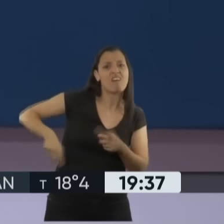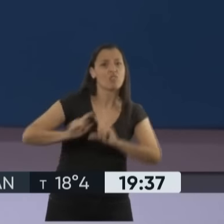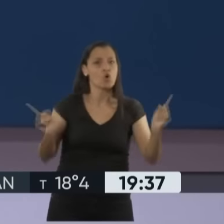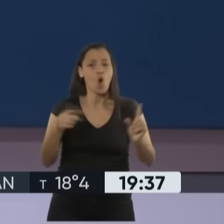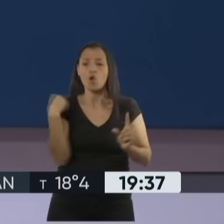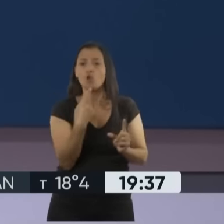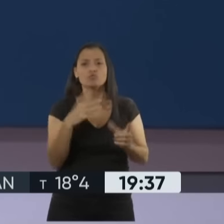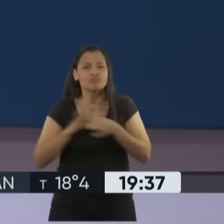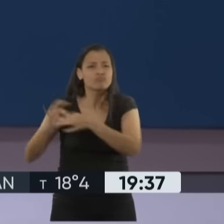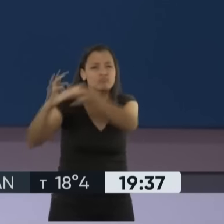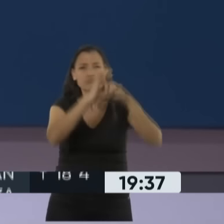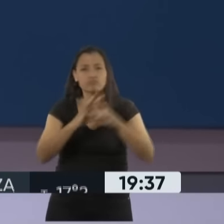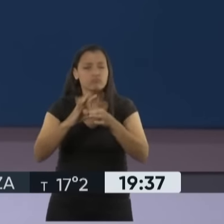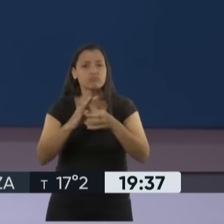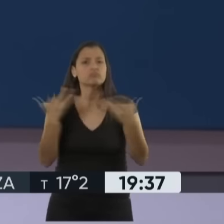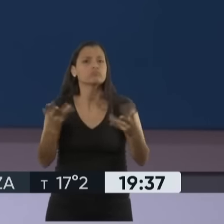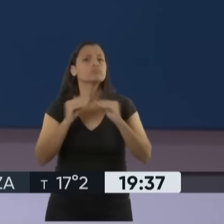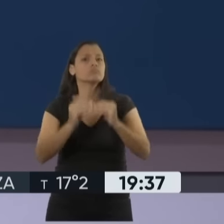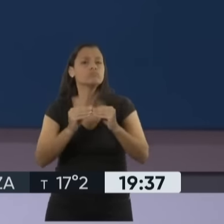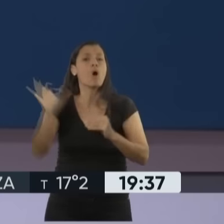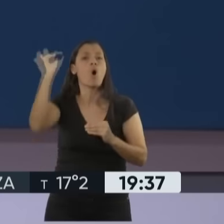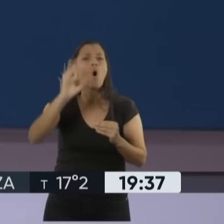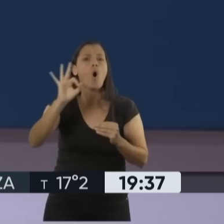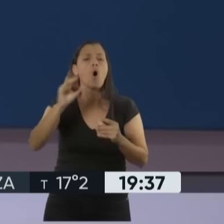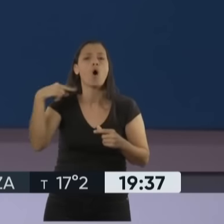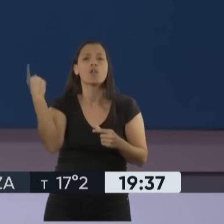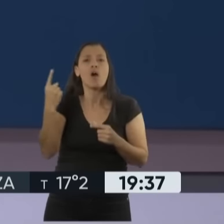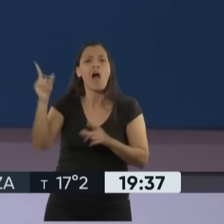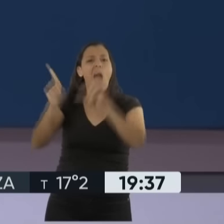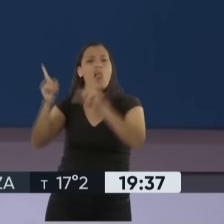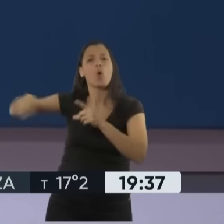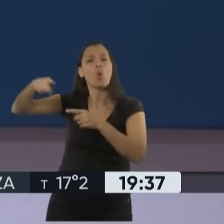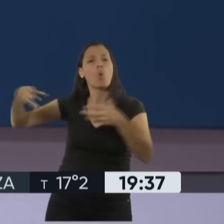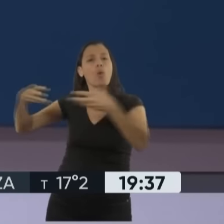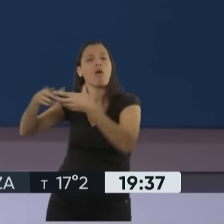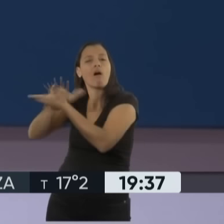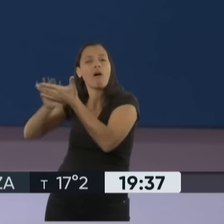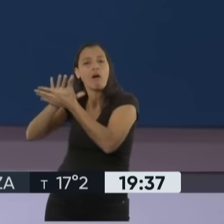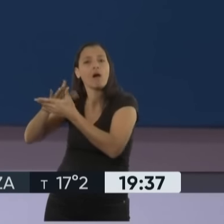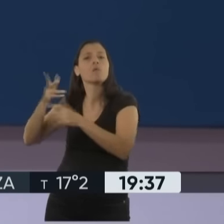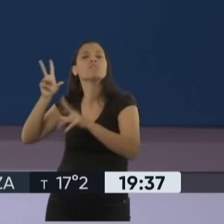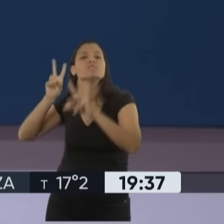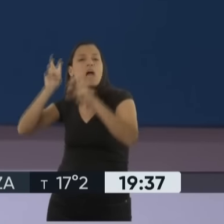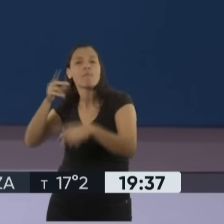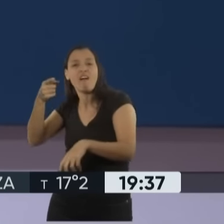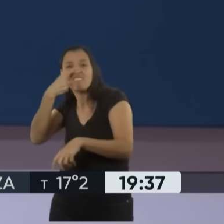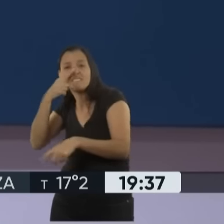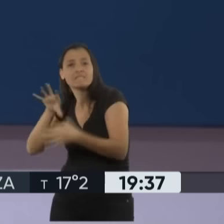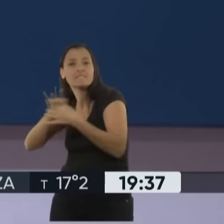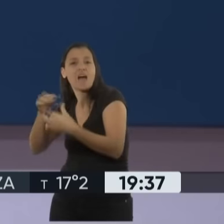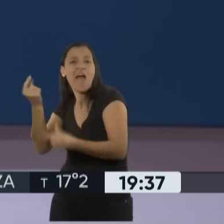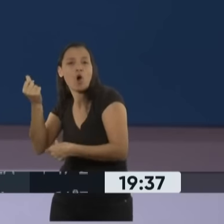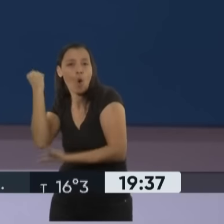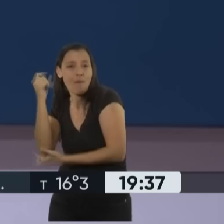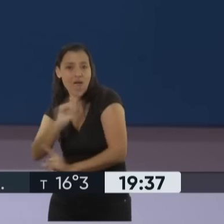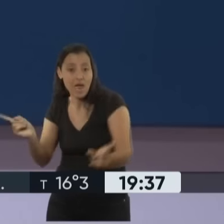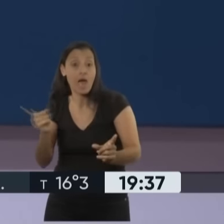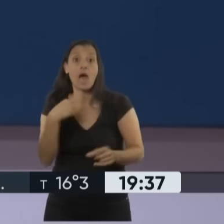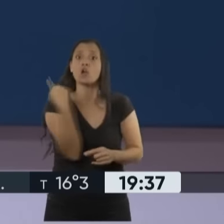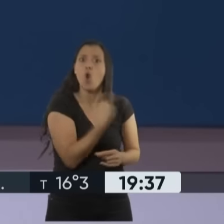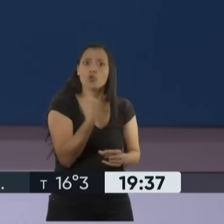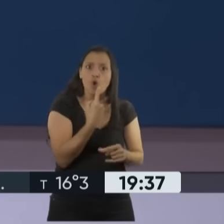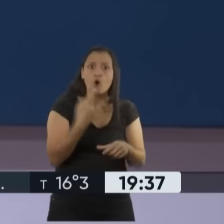por la casa común o dominados por la codicia económica unidos por el multilateralismo o